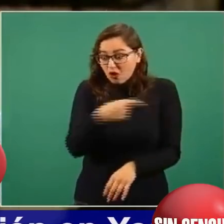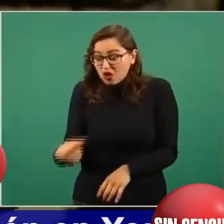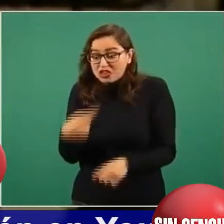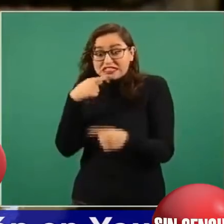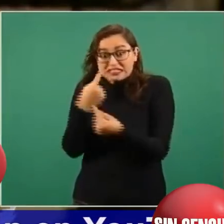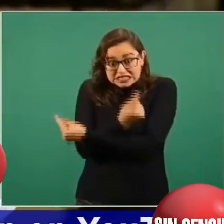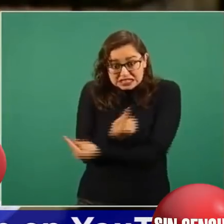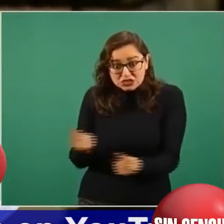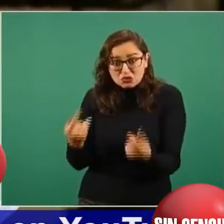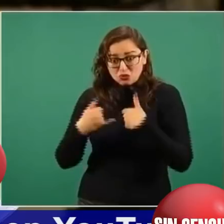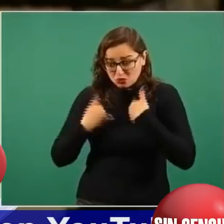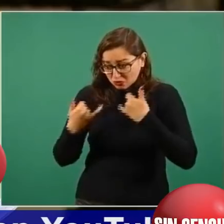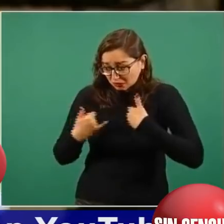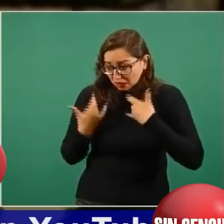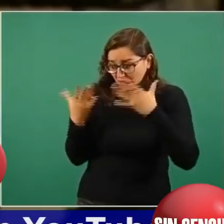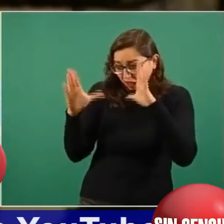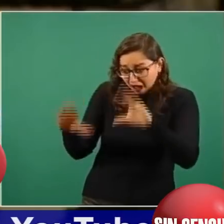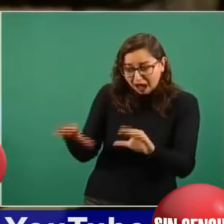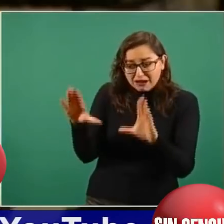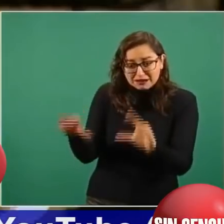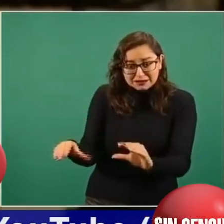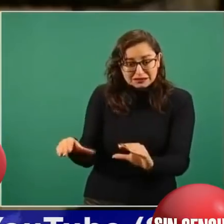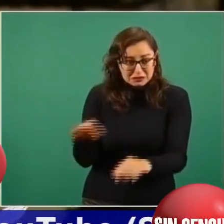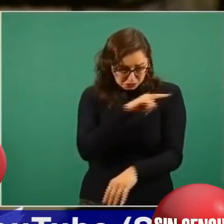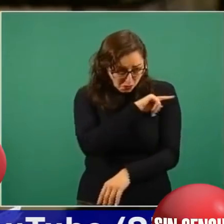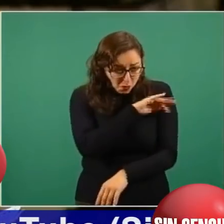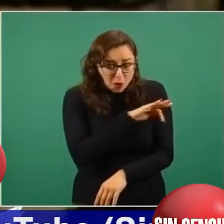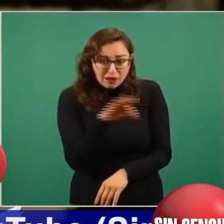en normales, hay que llevar